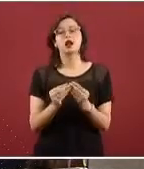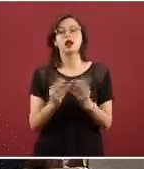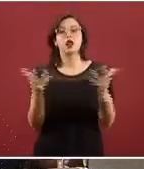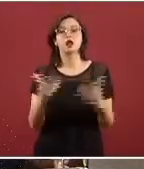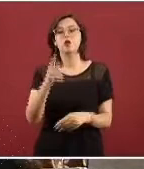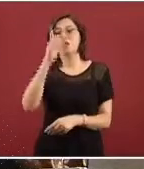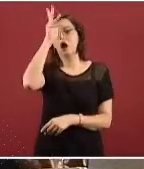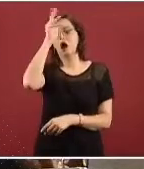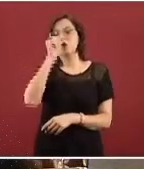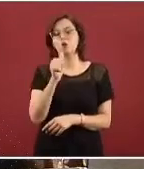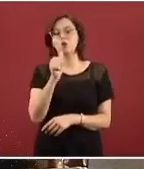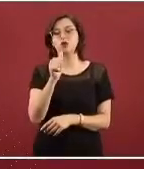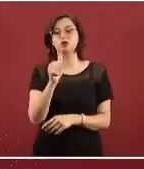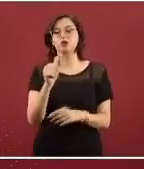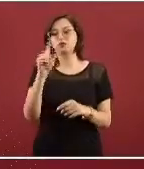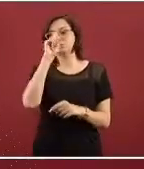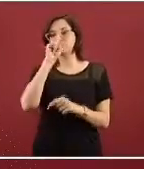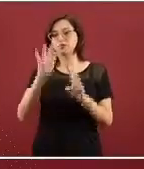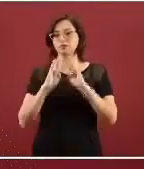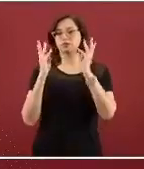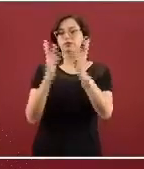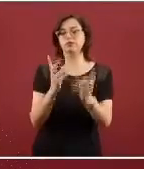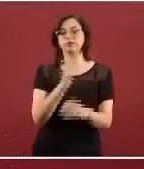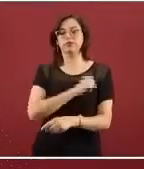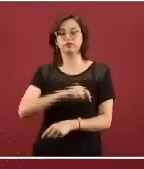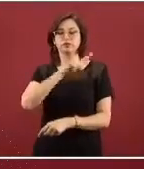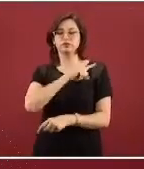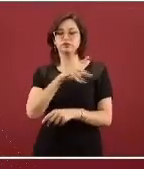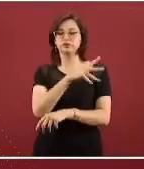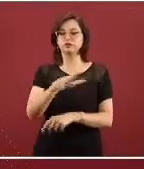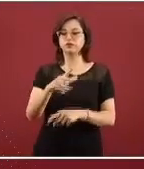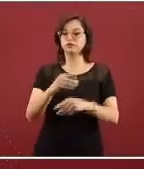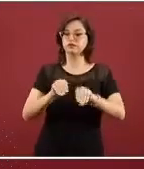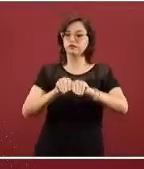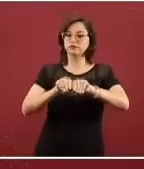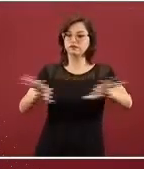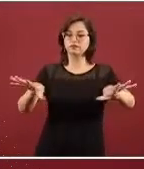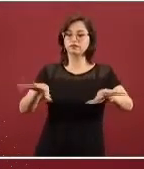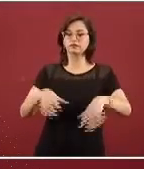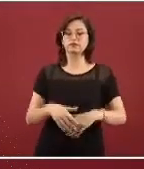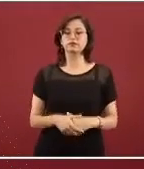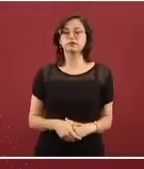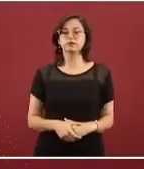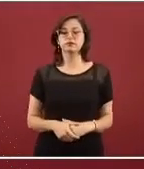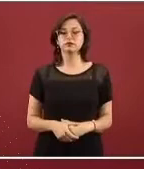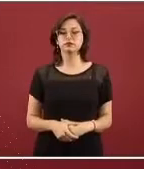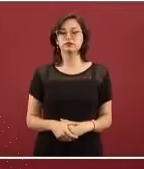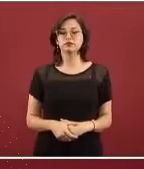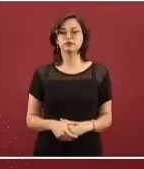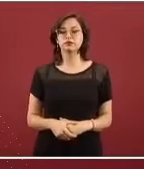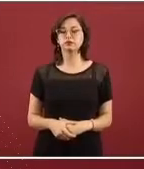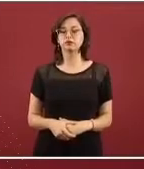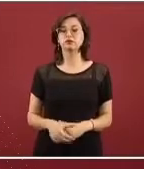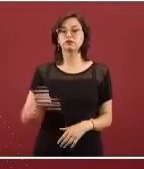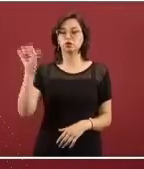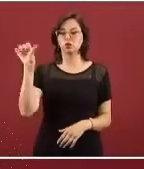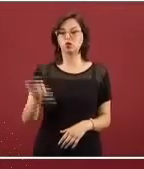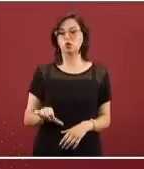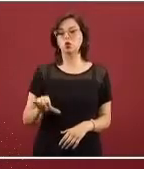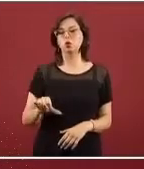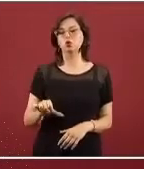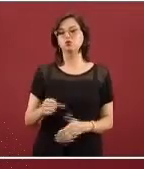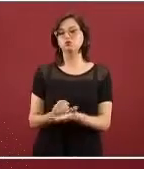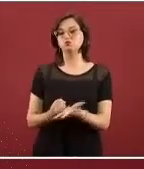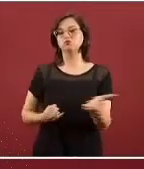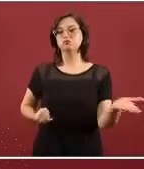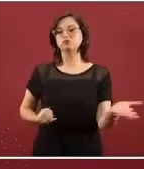como un acuerdo del Consejo de Salubridad General, que en su sesión permanente hoy